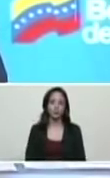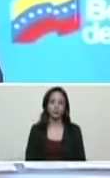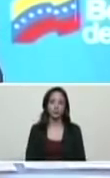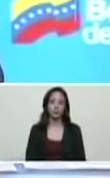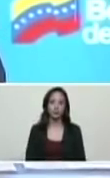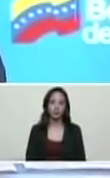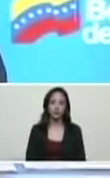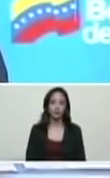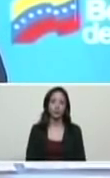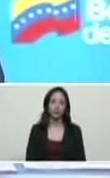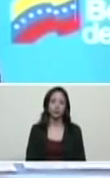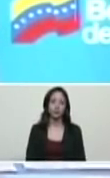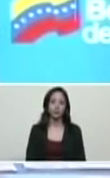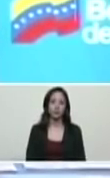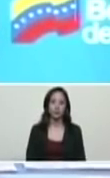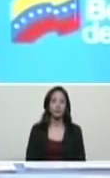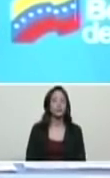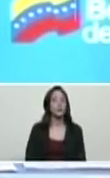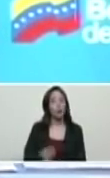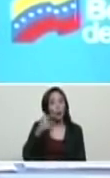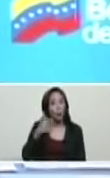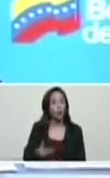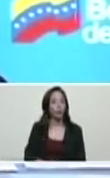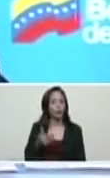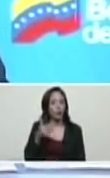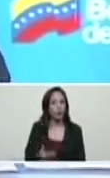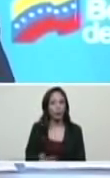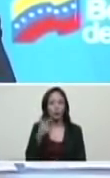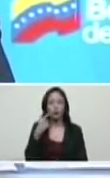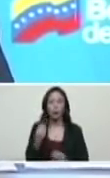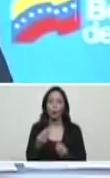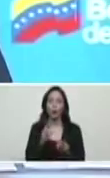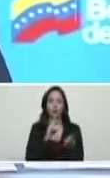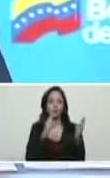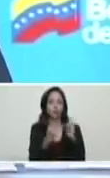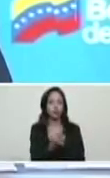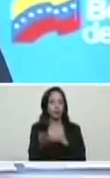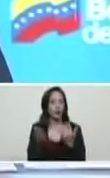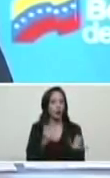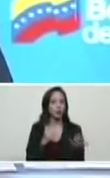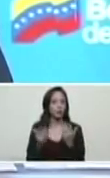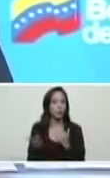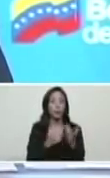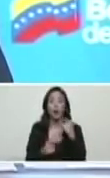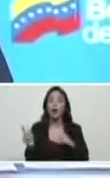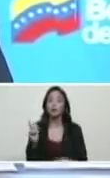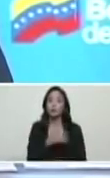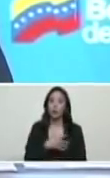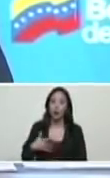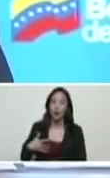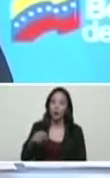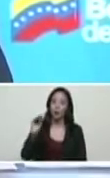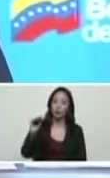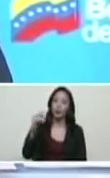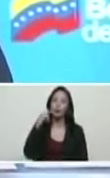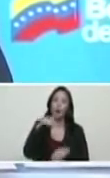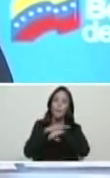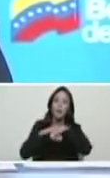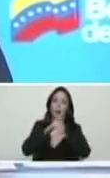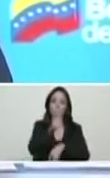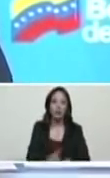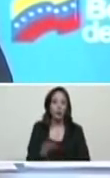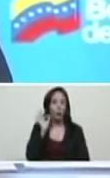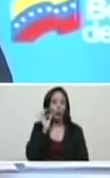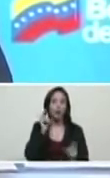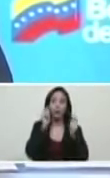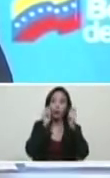Por eso es muy importante todos los negocios que se han dado. Yo quisiera que nuestra ministra Estela Lugo